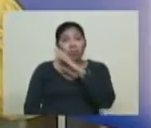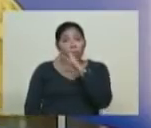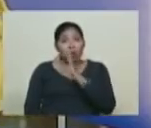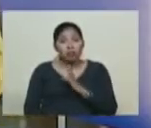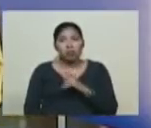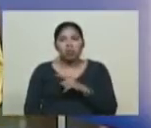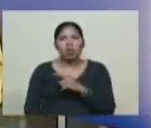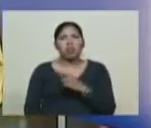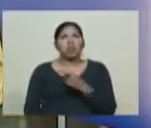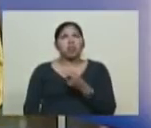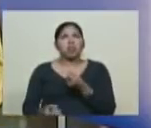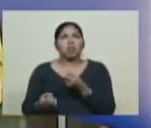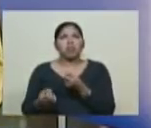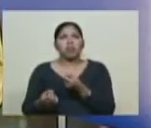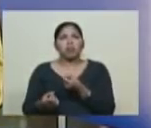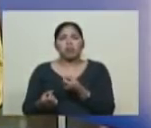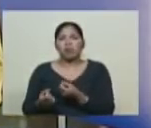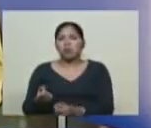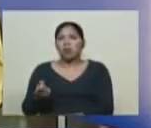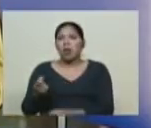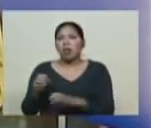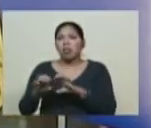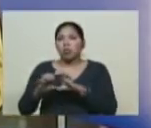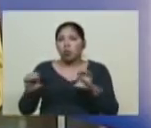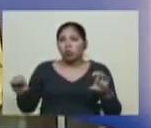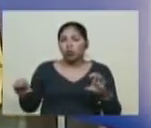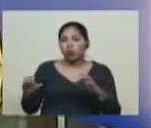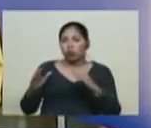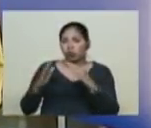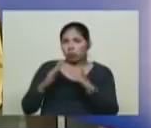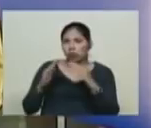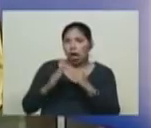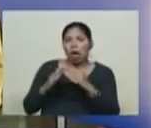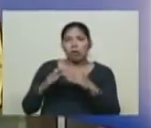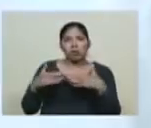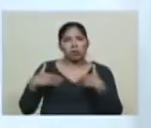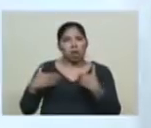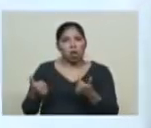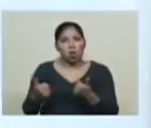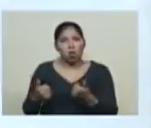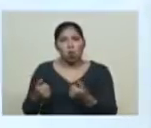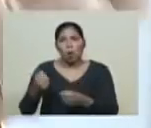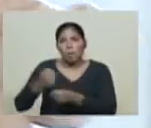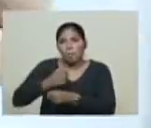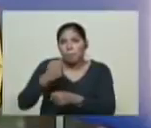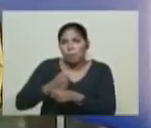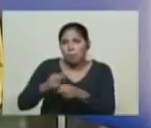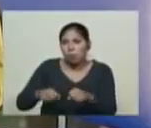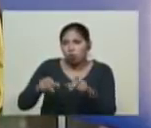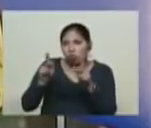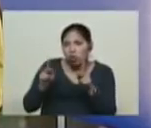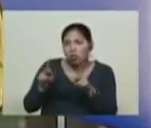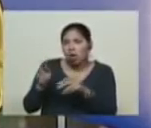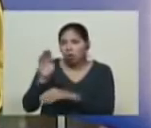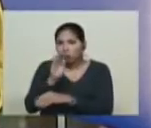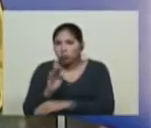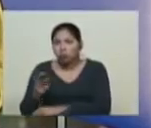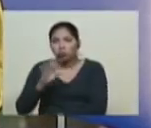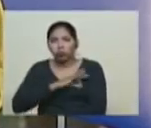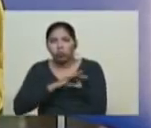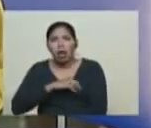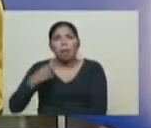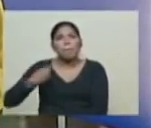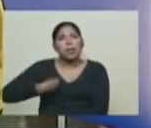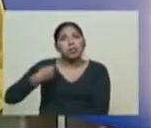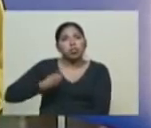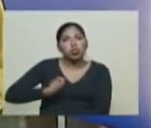la inversión en salud, en educación, en vivienda, en creación de empleo, en protección social, en pensiones,